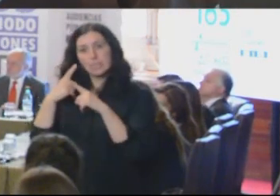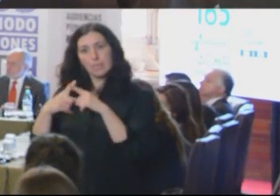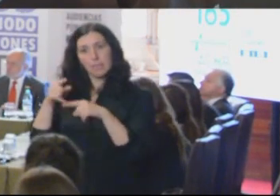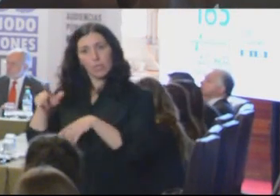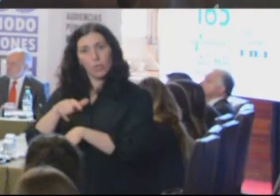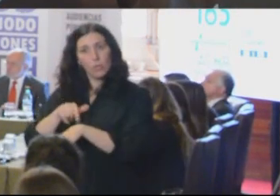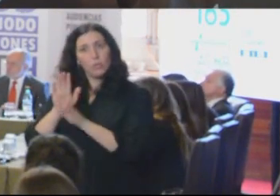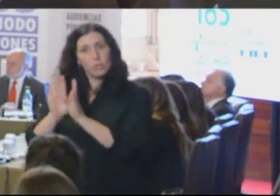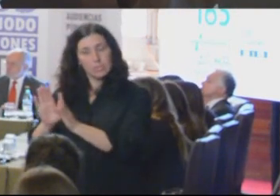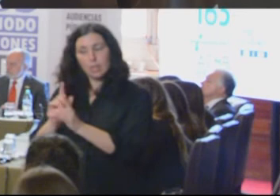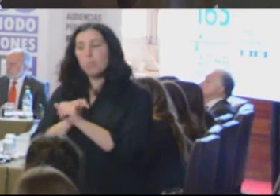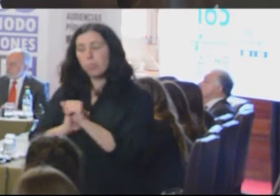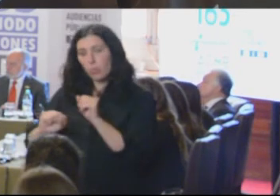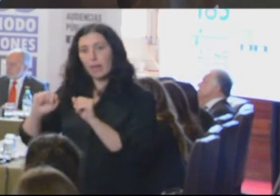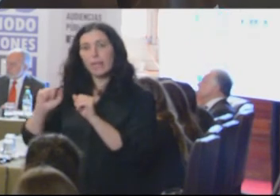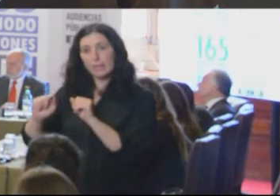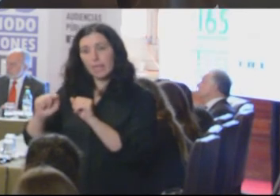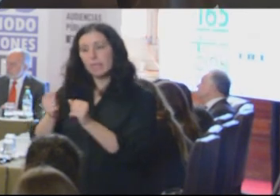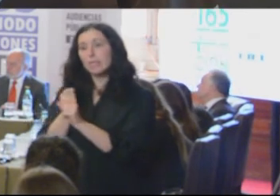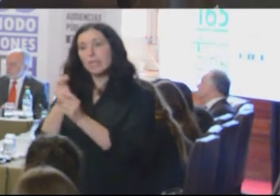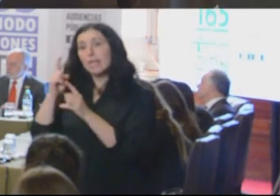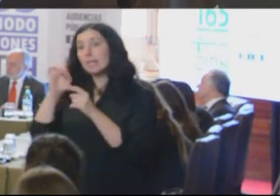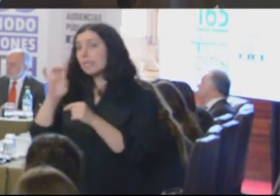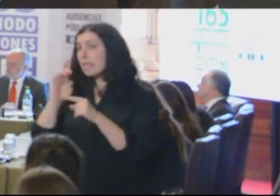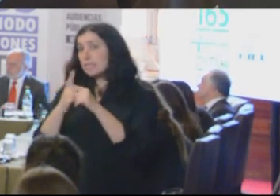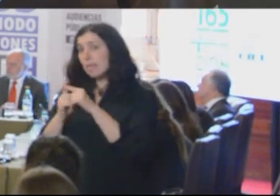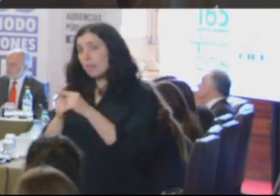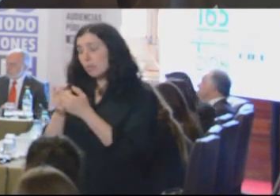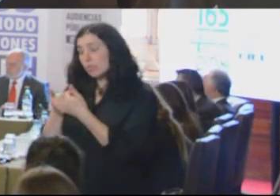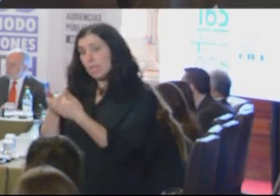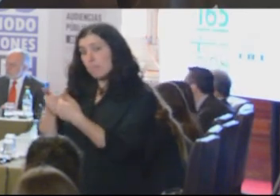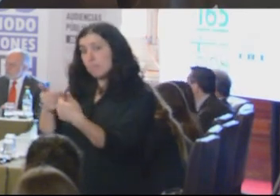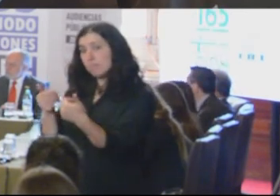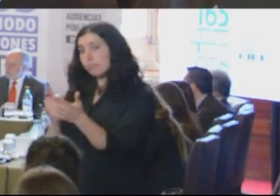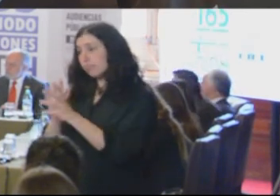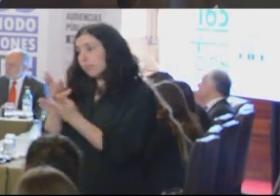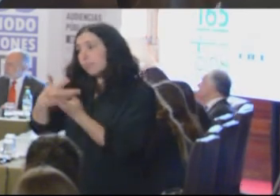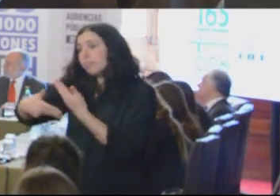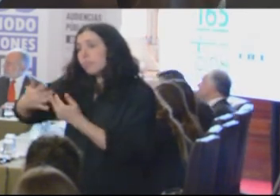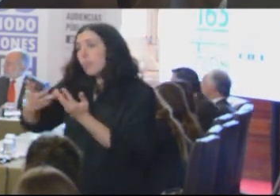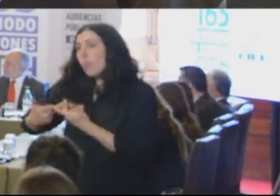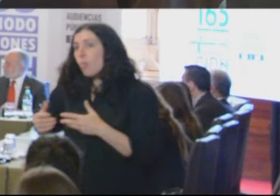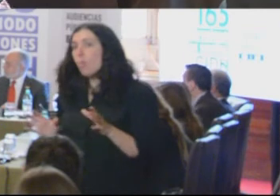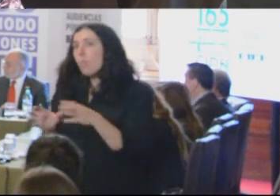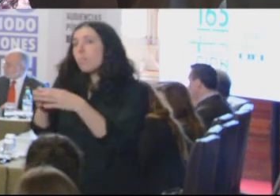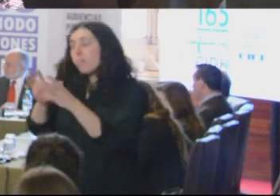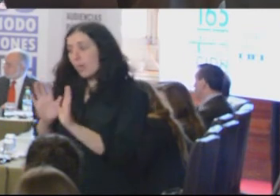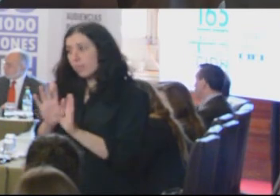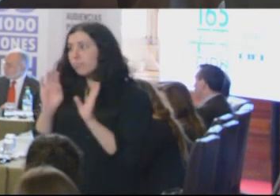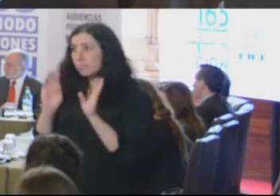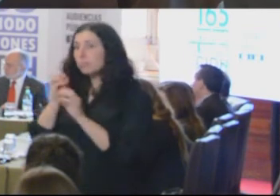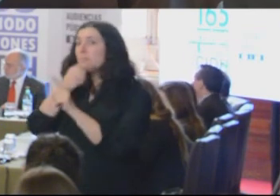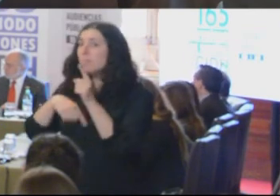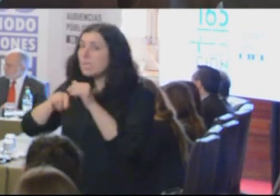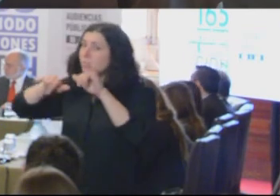indicándoles que pueden distribuirse el tiempo en ustedes pero con la ya